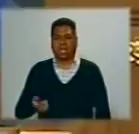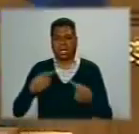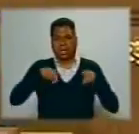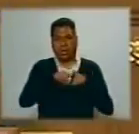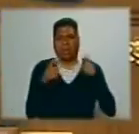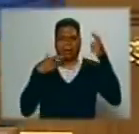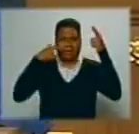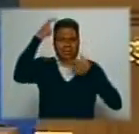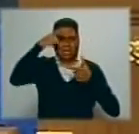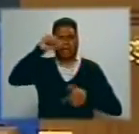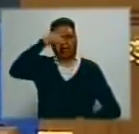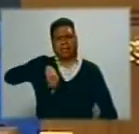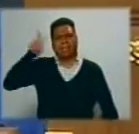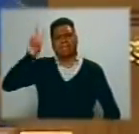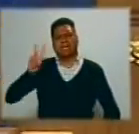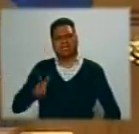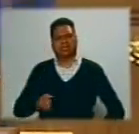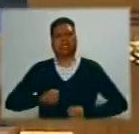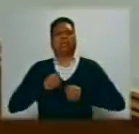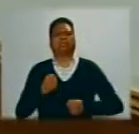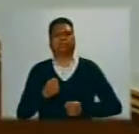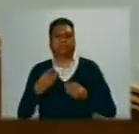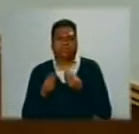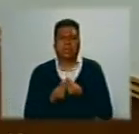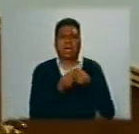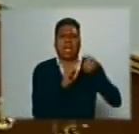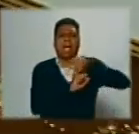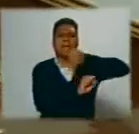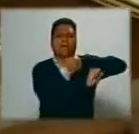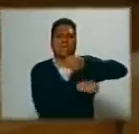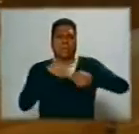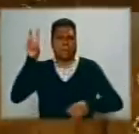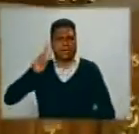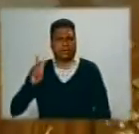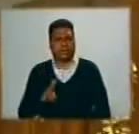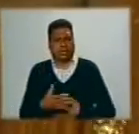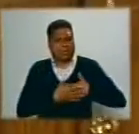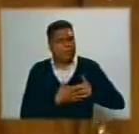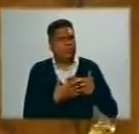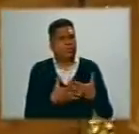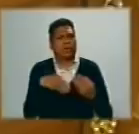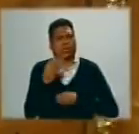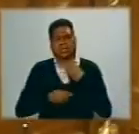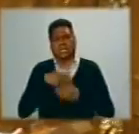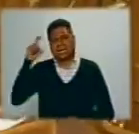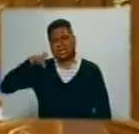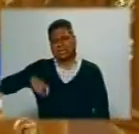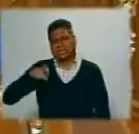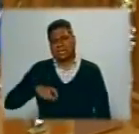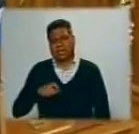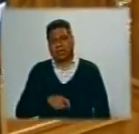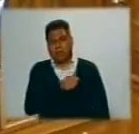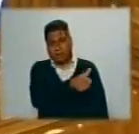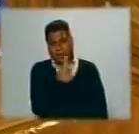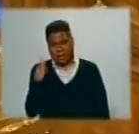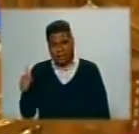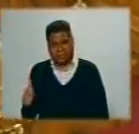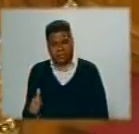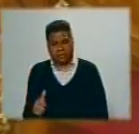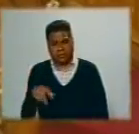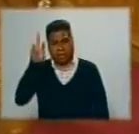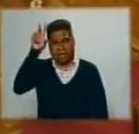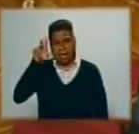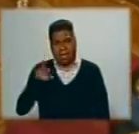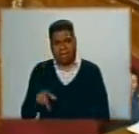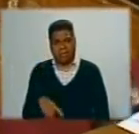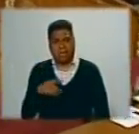Chávez, estamos con Venezuela y estamos aquí dispuestos a hacer todo lo necesario para que cada día sigamos